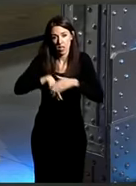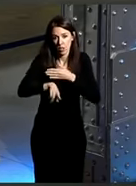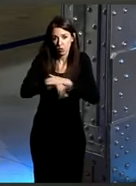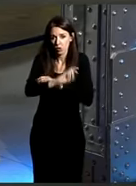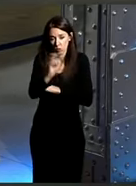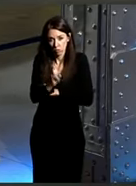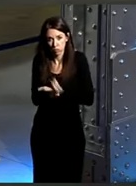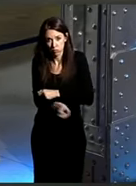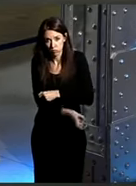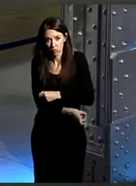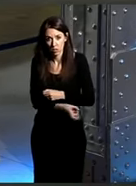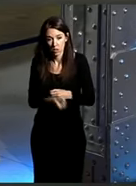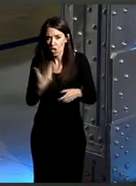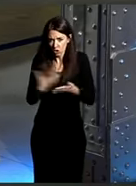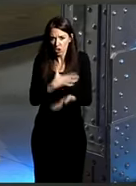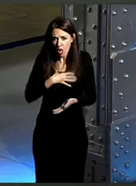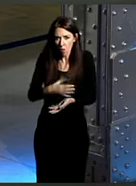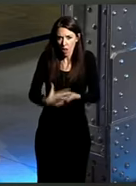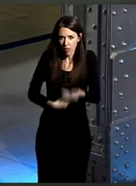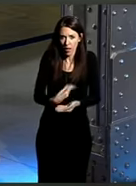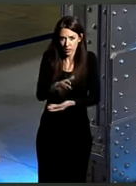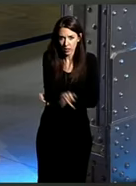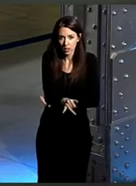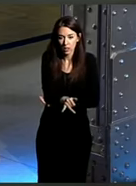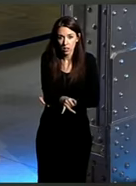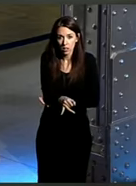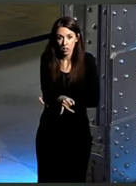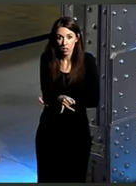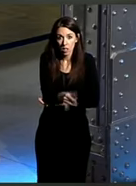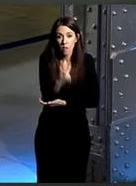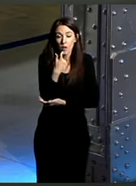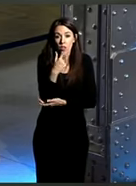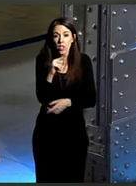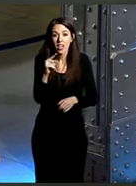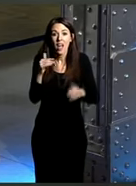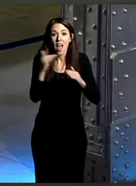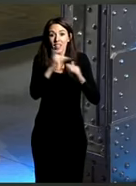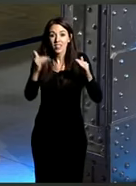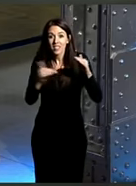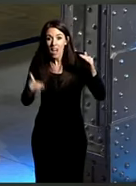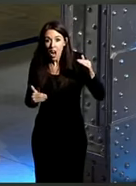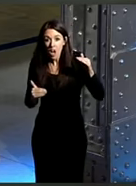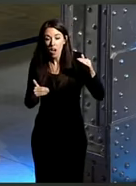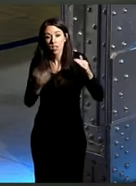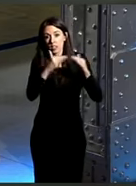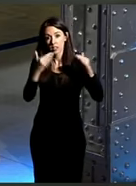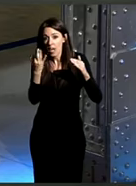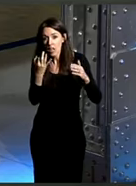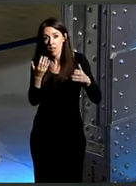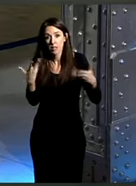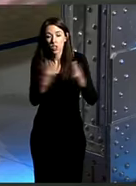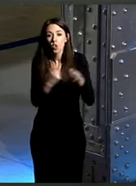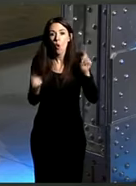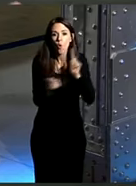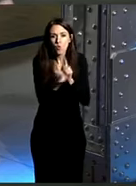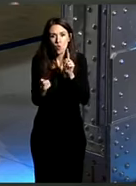recursos, etcétera, etcétera, etcétera. Todo se puede hacer. Pero cuando vos hablas de escala, esa escala tenés que acompañarla con el uno a uno.